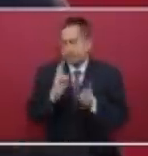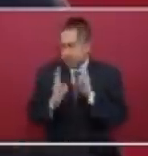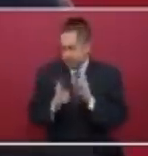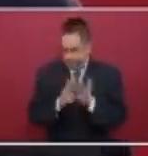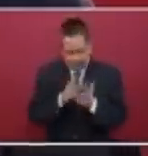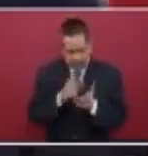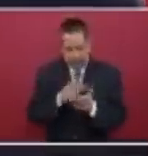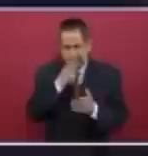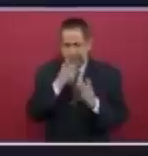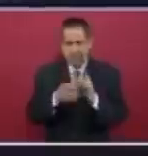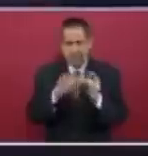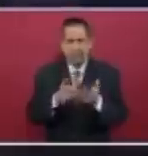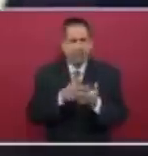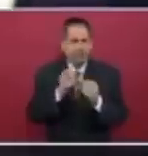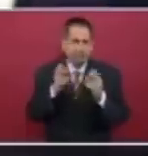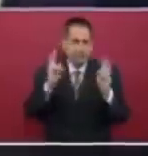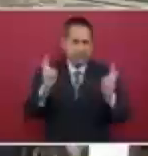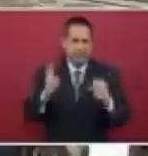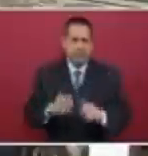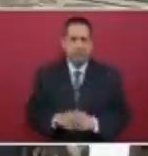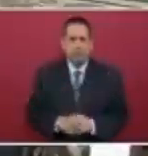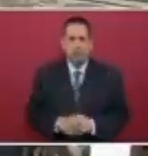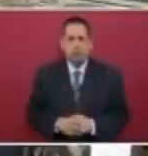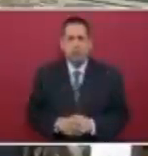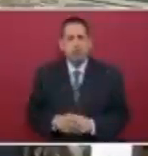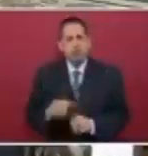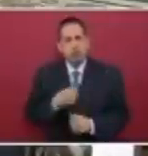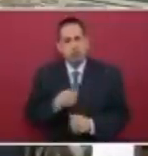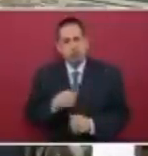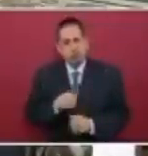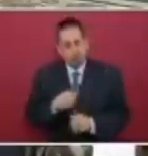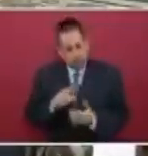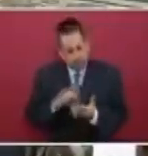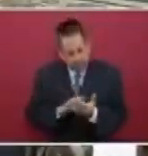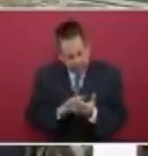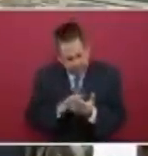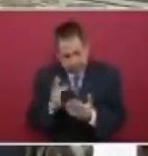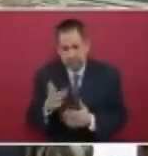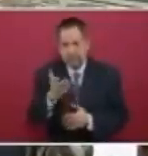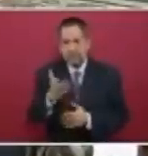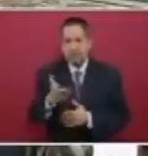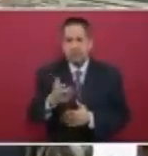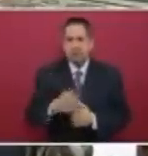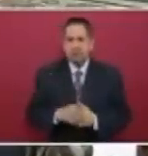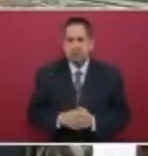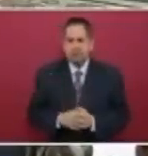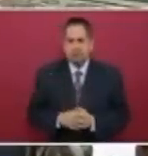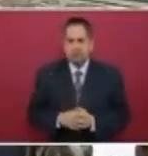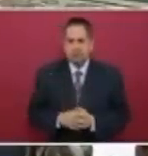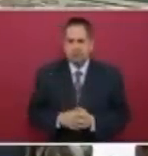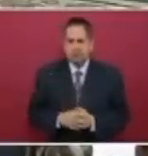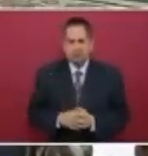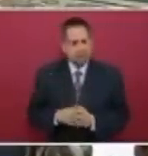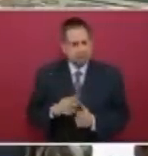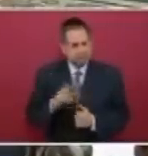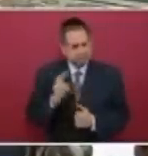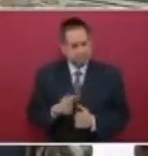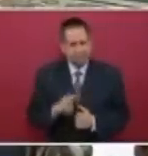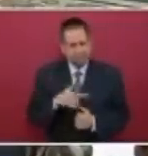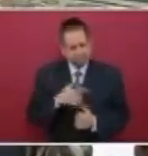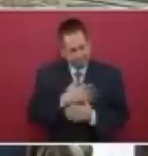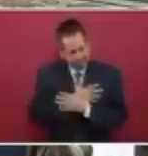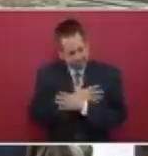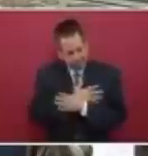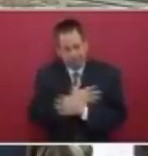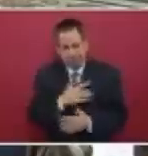sobre este tema yo le agradezco d todo el